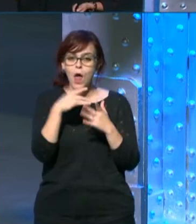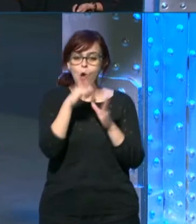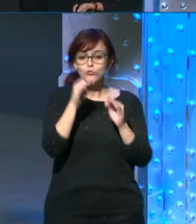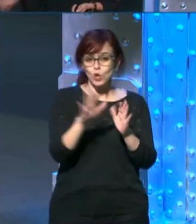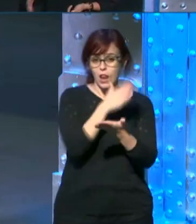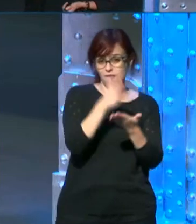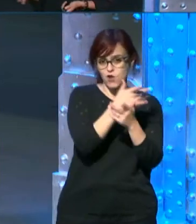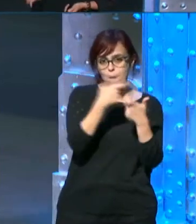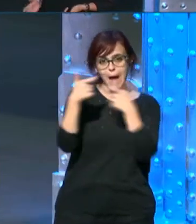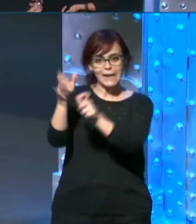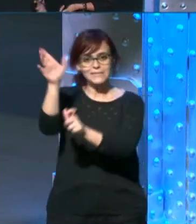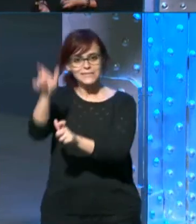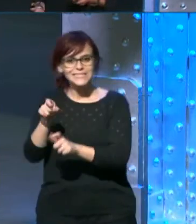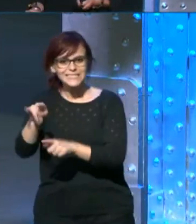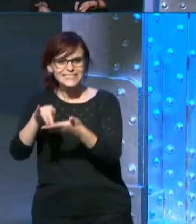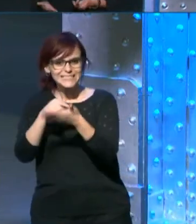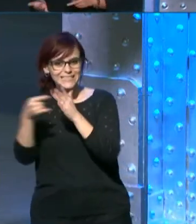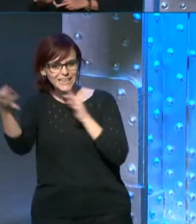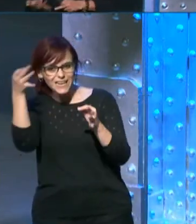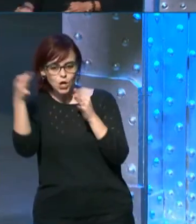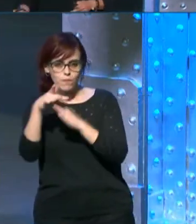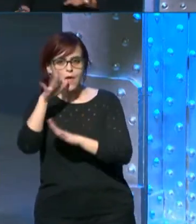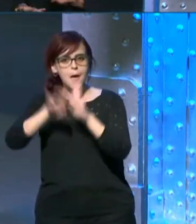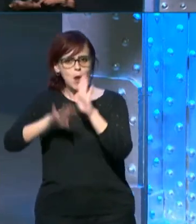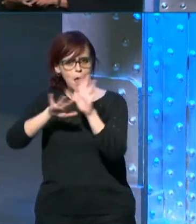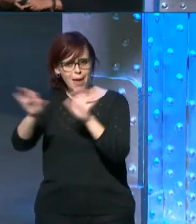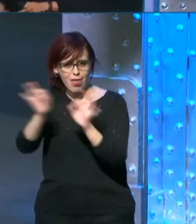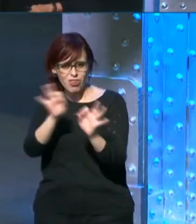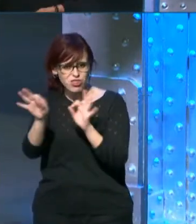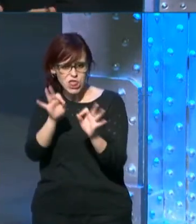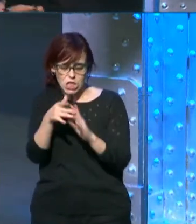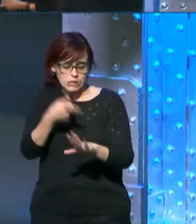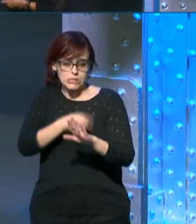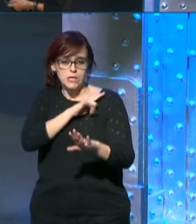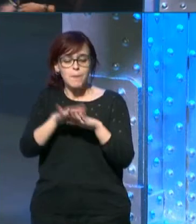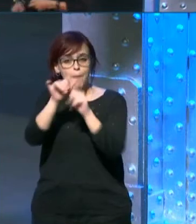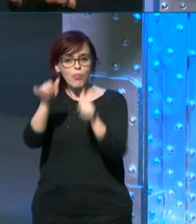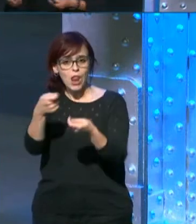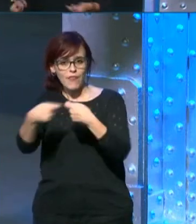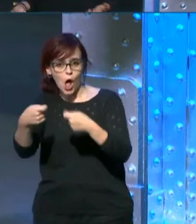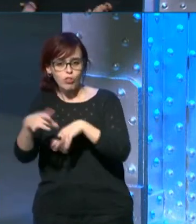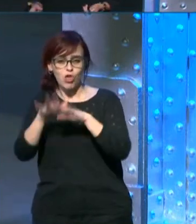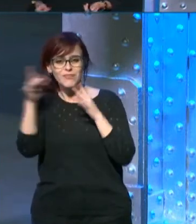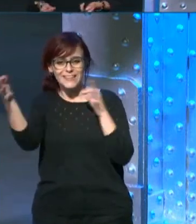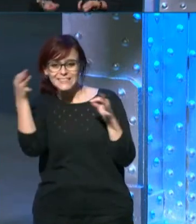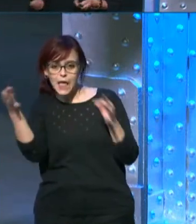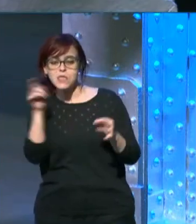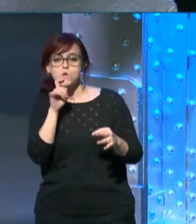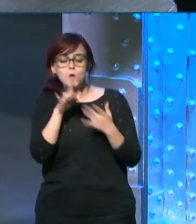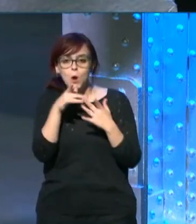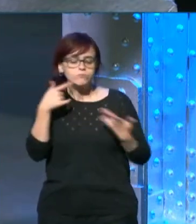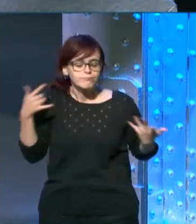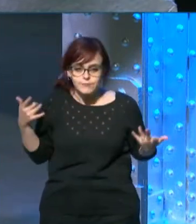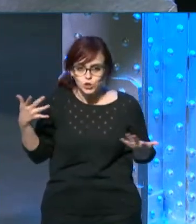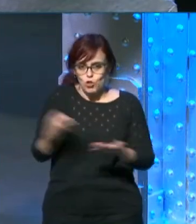de esta edición, pues hay temas muy técnicos, hay temas de programación extrema, hay temas de cómo hacer un modelo de negocio en detalle, temas que